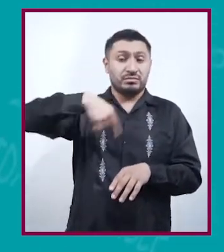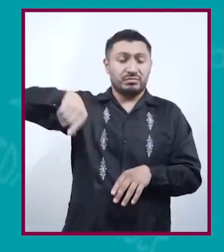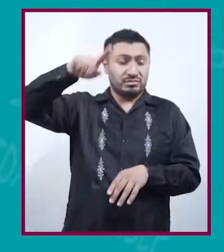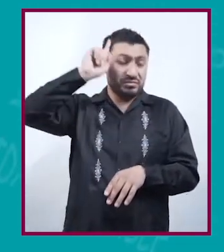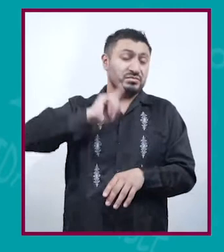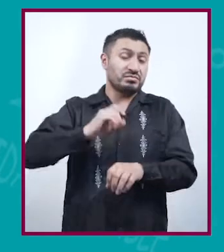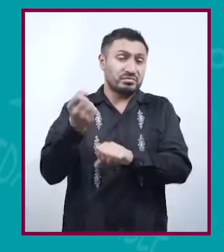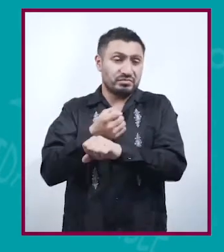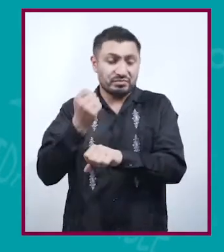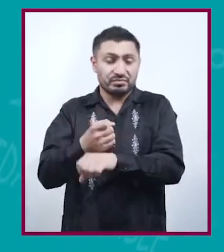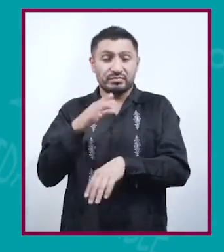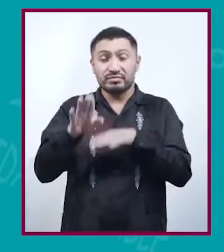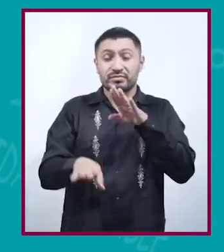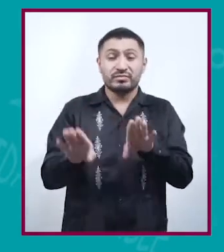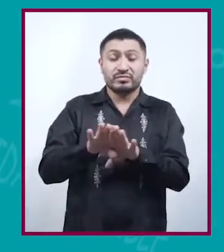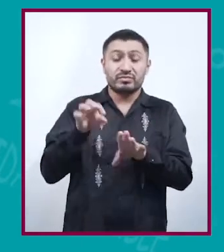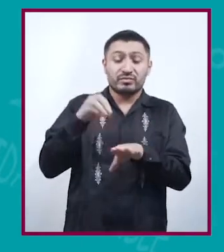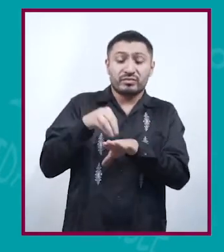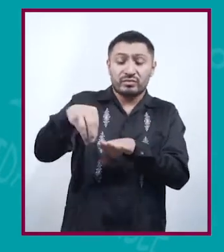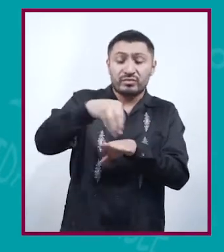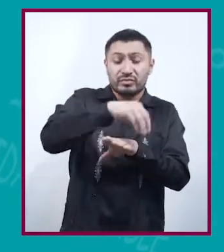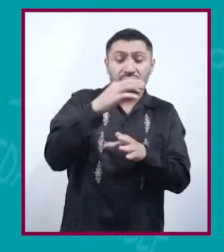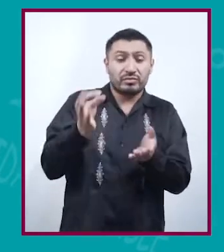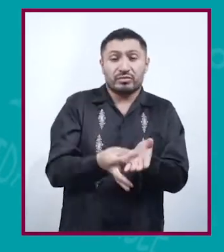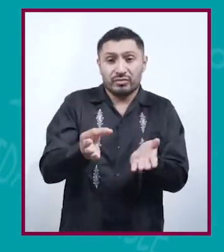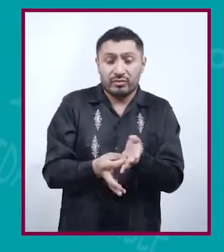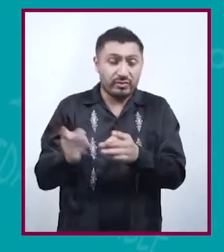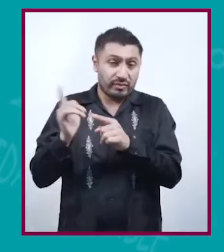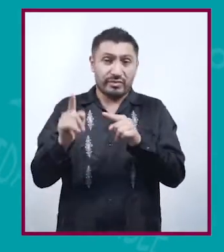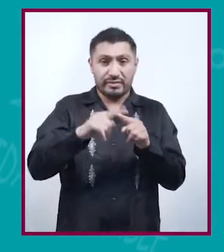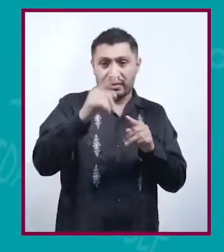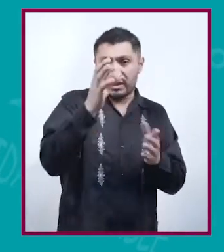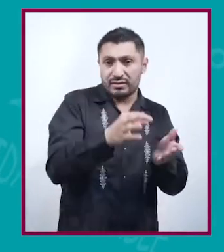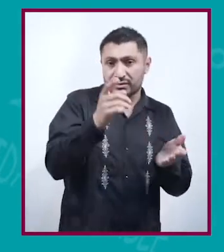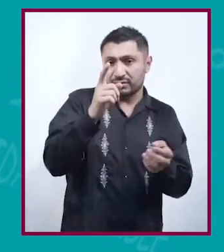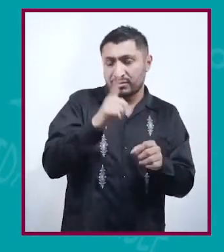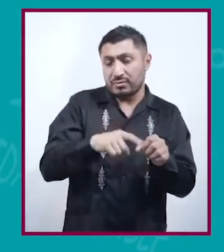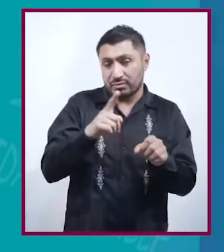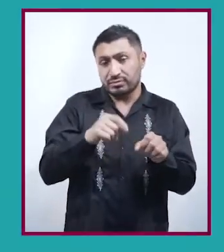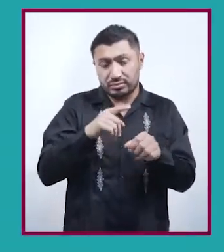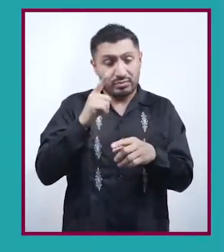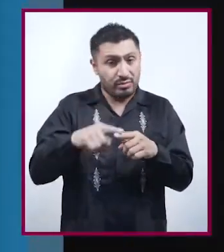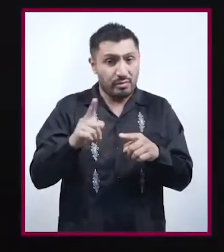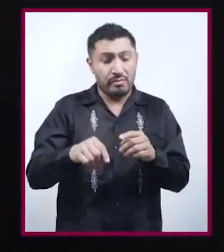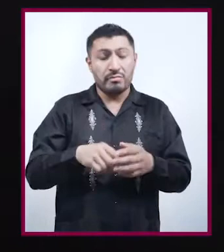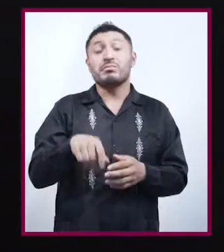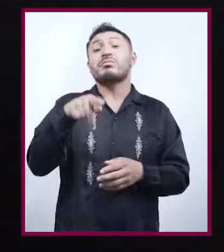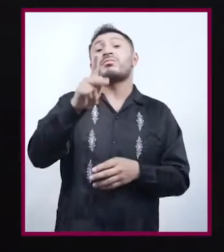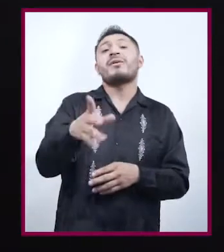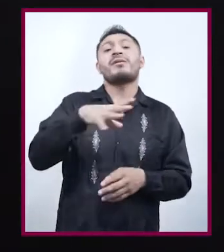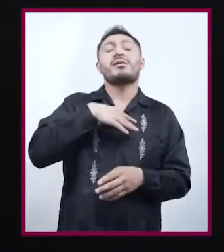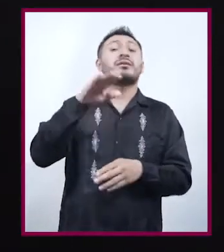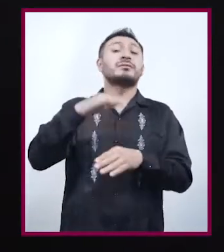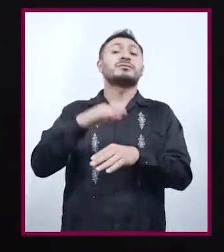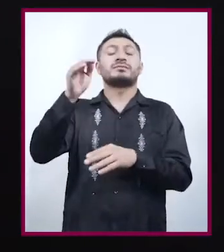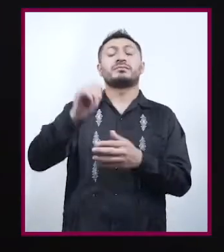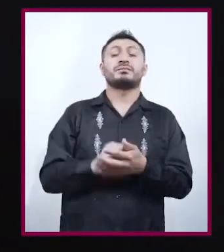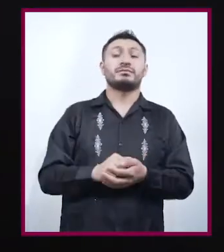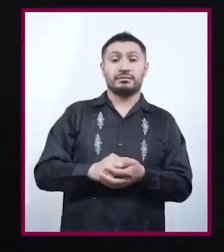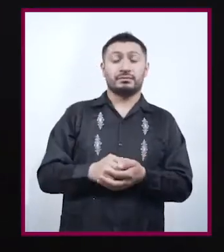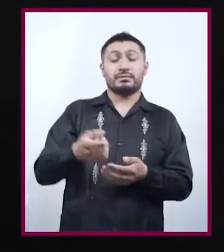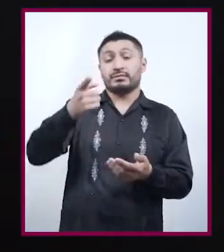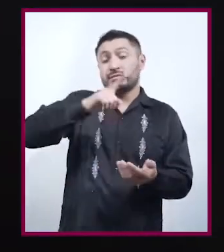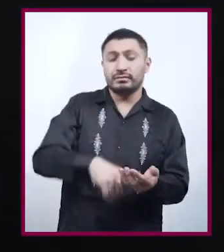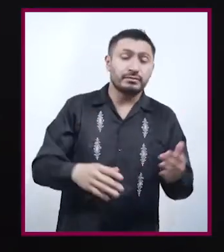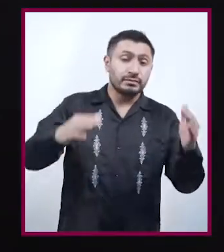calzado femenino algunas veces se decoraba con aplicaciones en metal y había de varios colores. Pero aún hay más, el andromis,